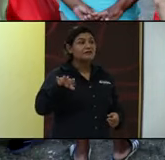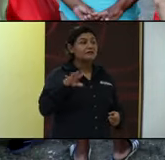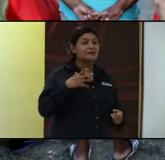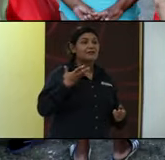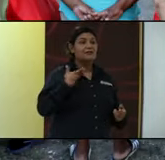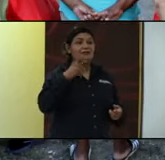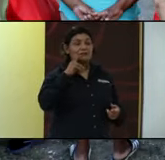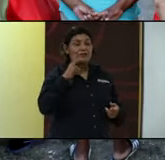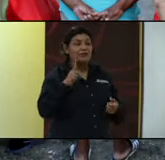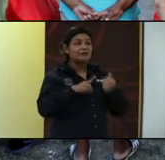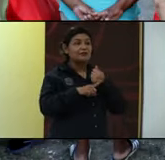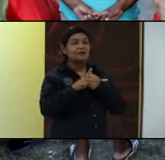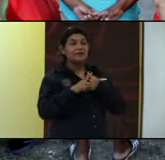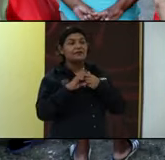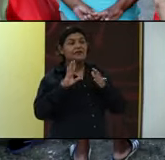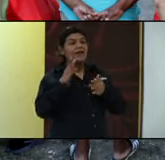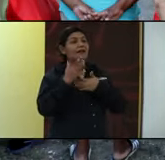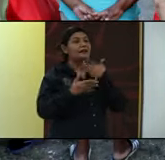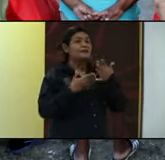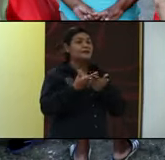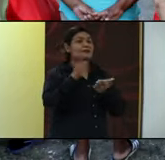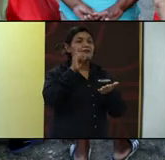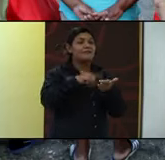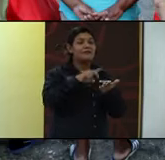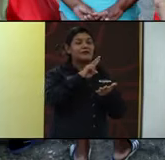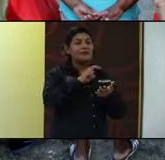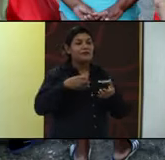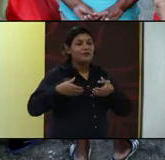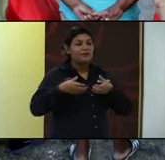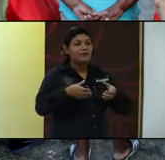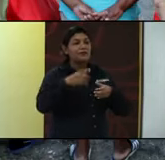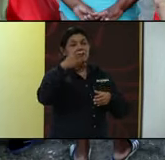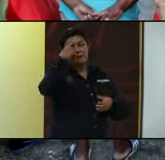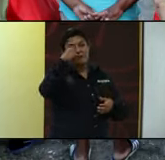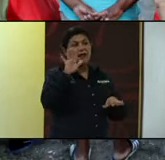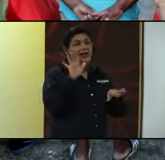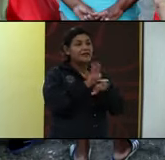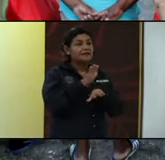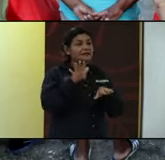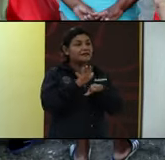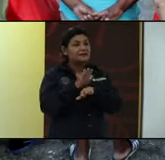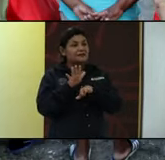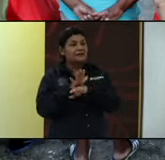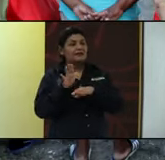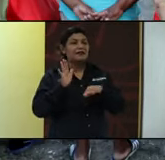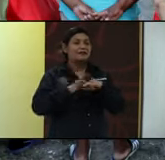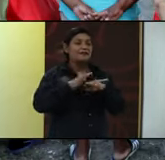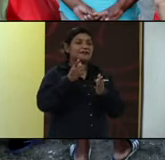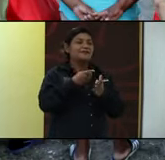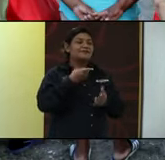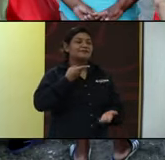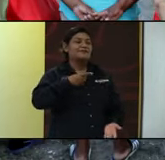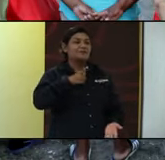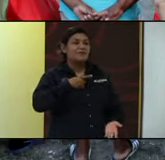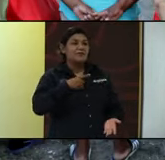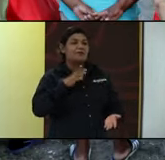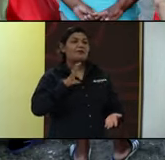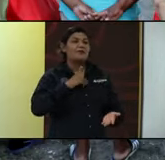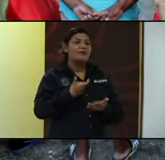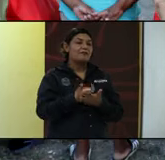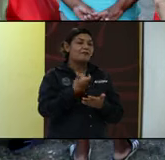medidas. Ya se solicitaron 1,200 metros lineales de tubería para cambiar las partes más dañadas. Vamos a invertir